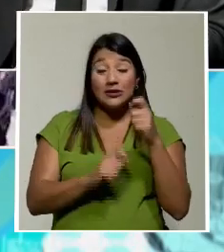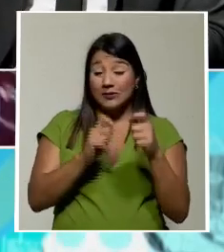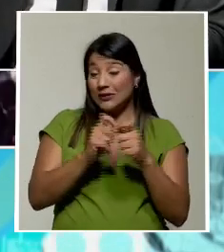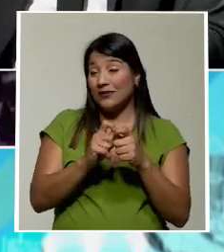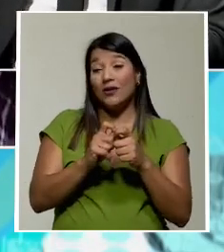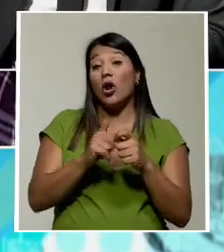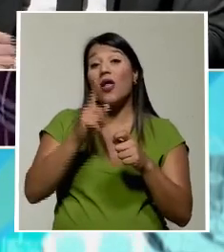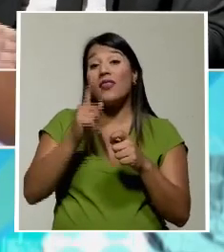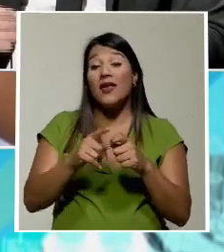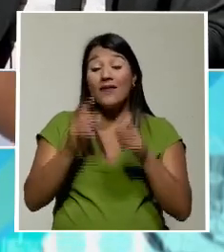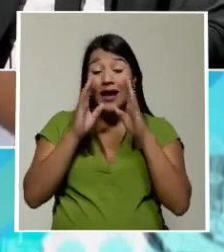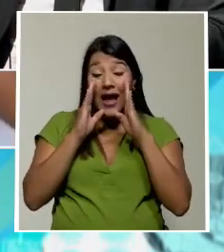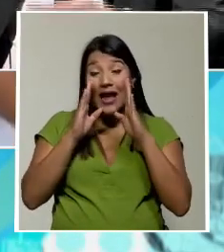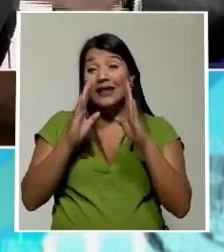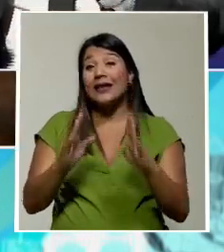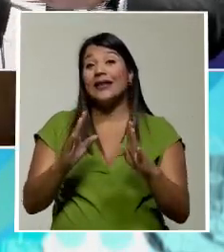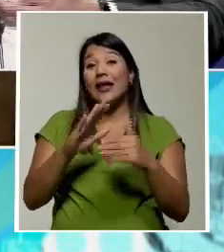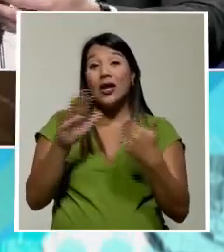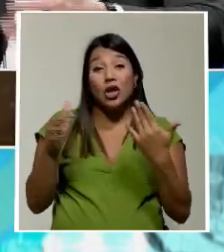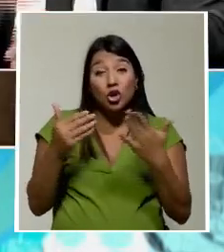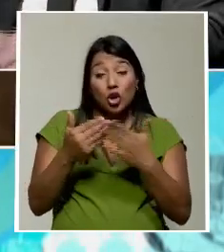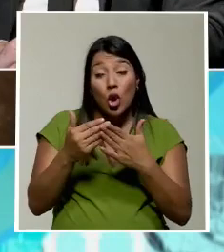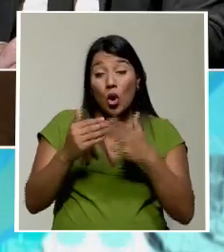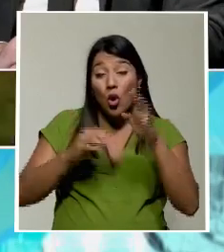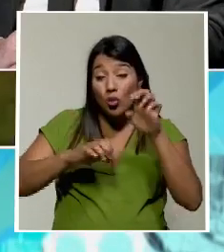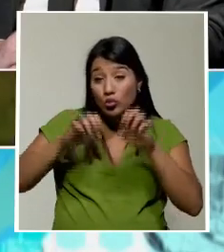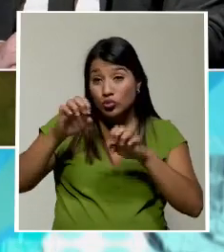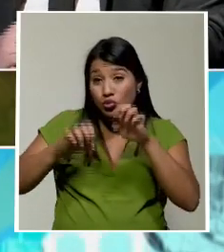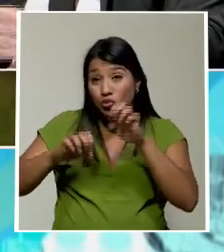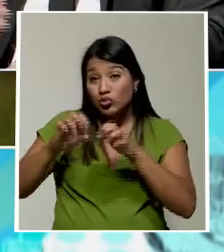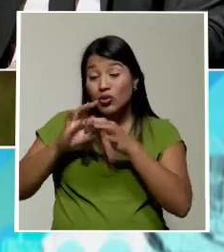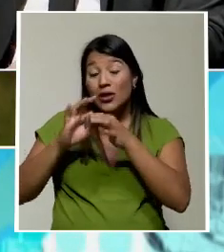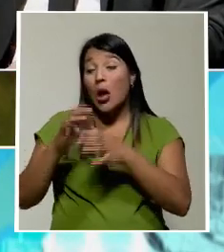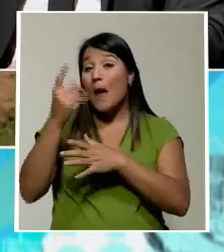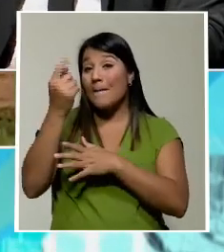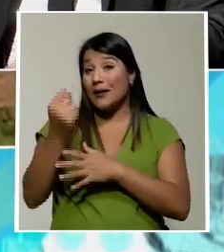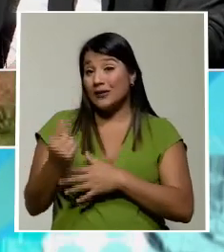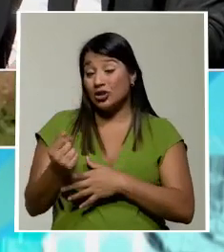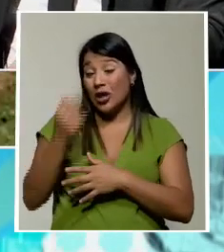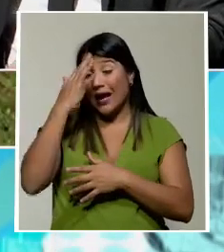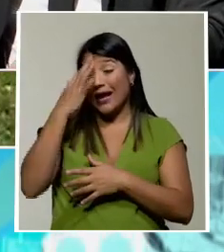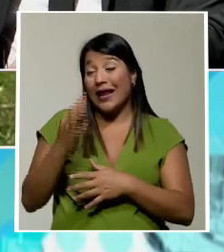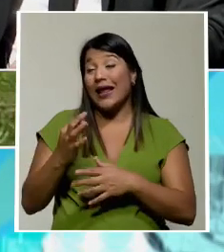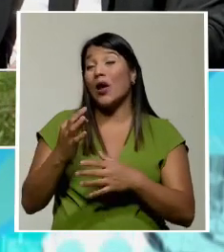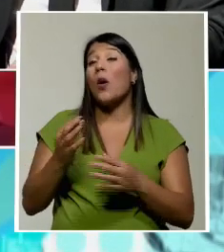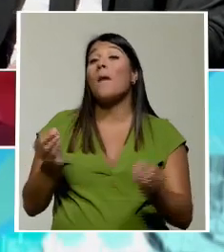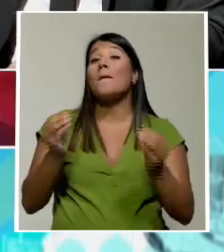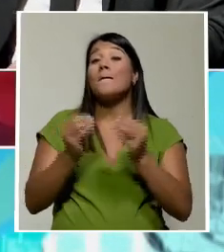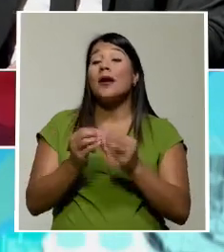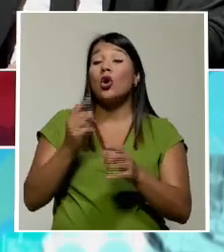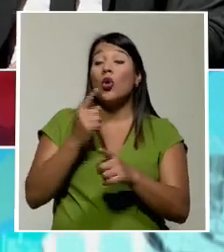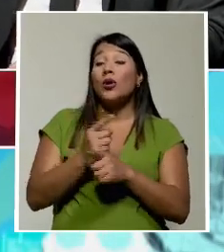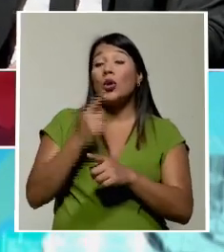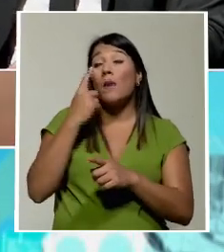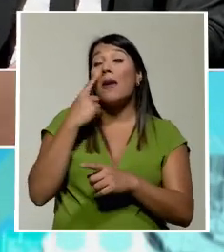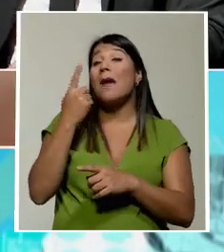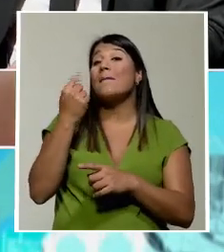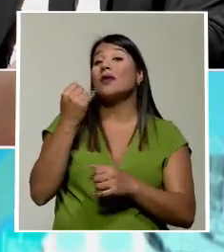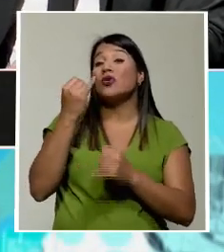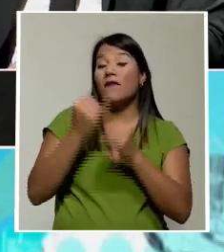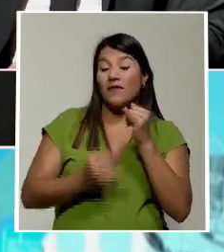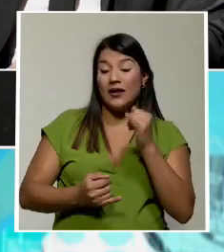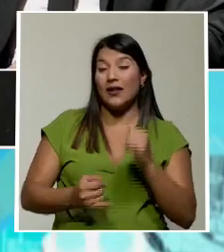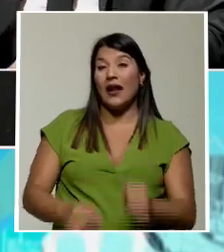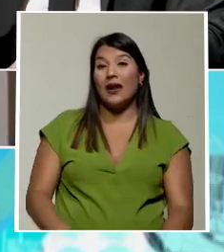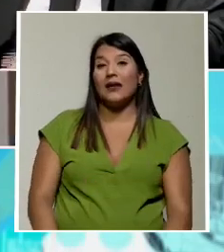la razonabilidad de los precios. Y creo que lo que era más correcto era incluso ver el precio final que se obtuvo en